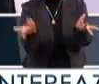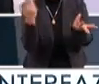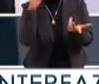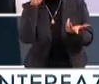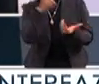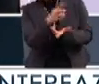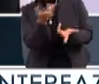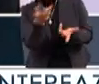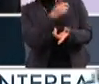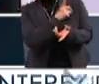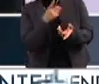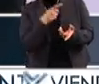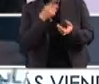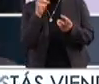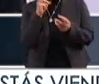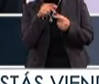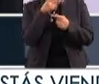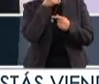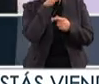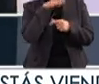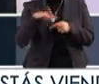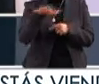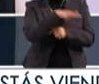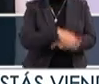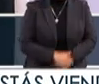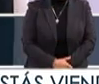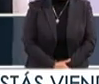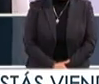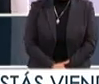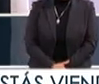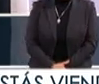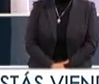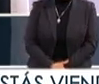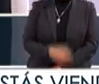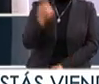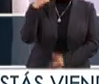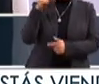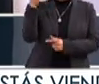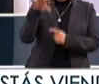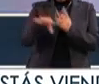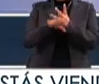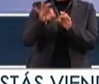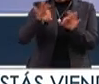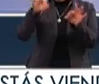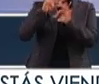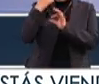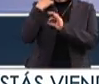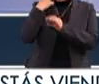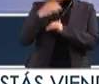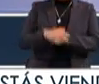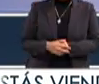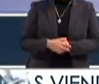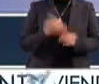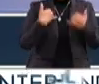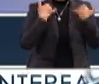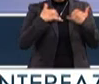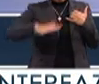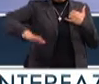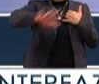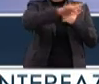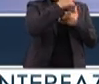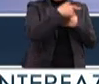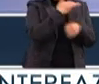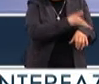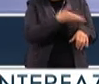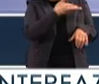perspectiva que se tiene que cubrir por parte de las familias en esta etapa? Yo creo que tomas un punto muy particular digo los jóvenes están en